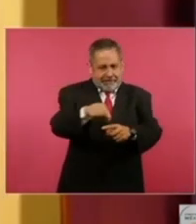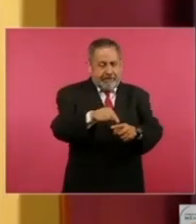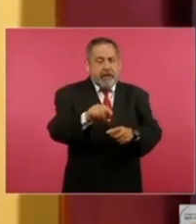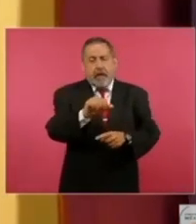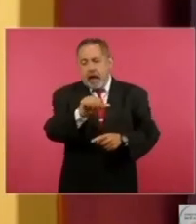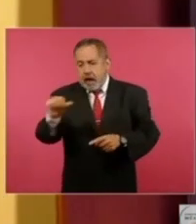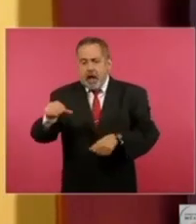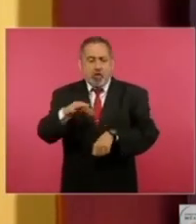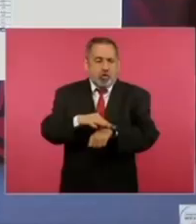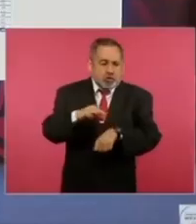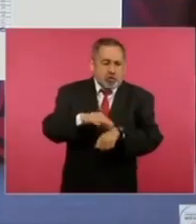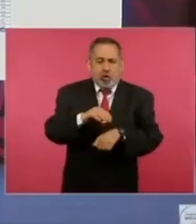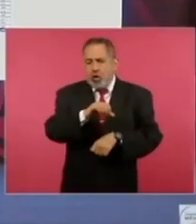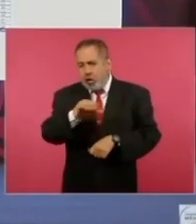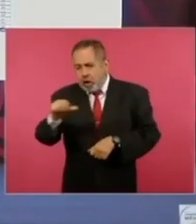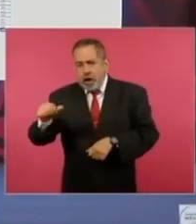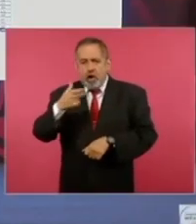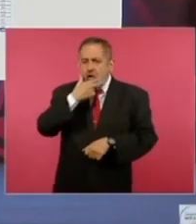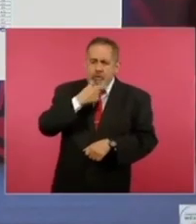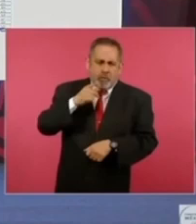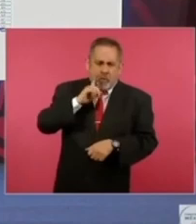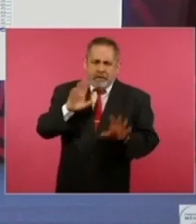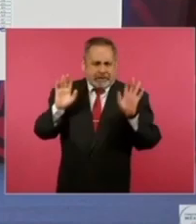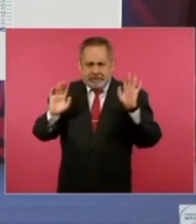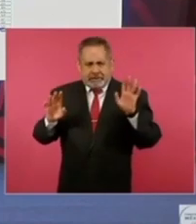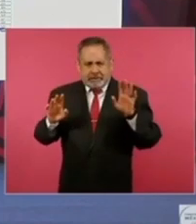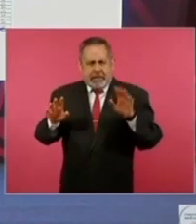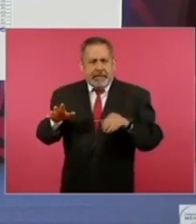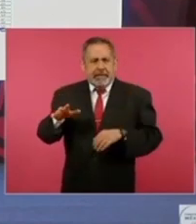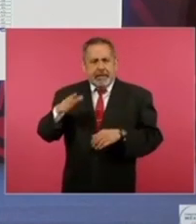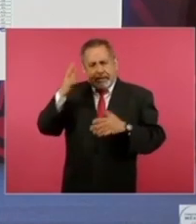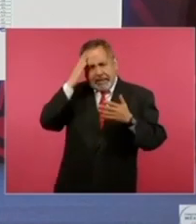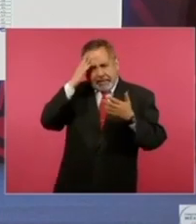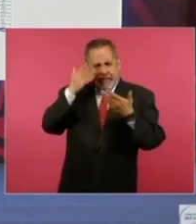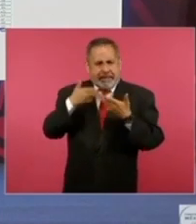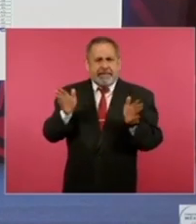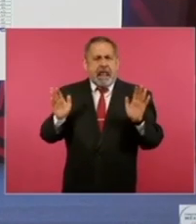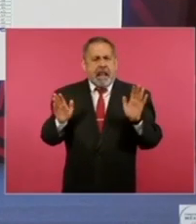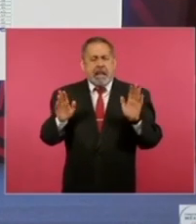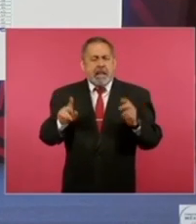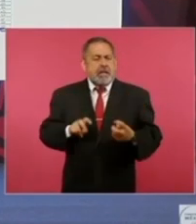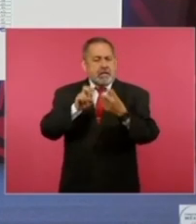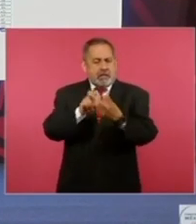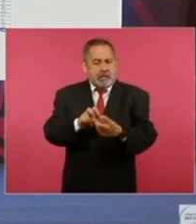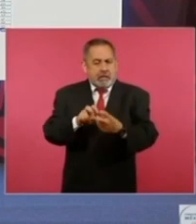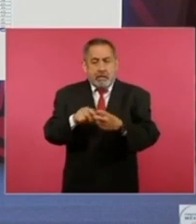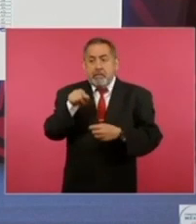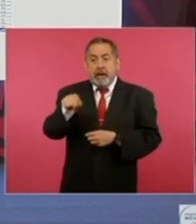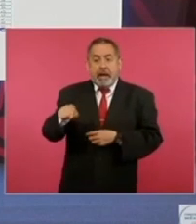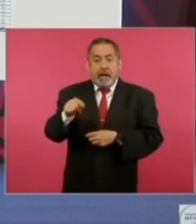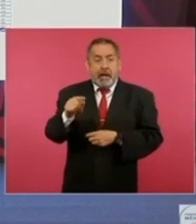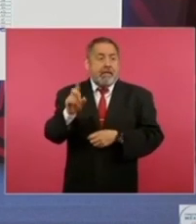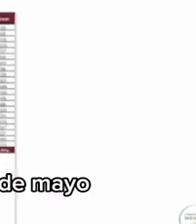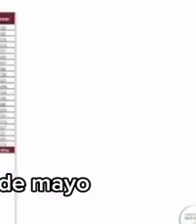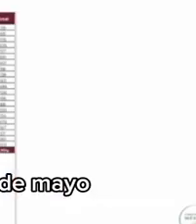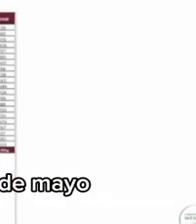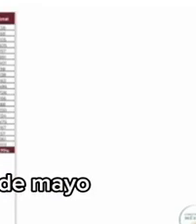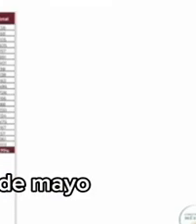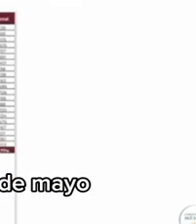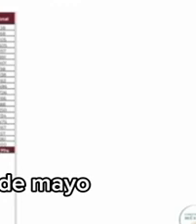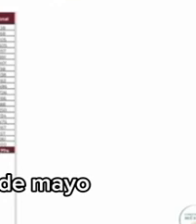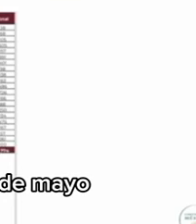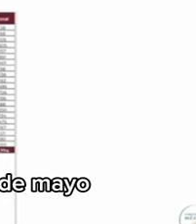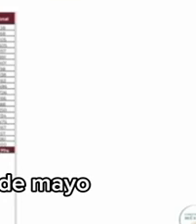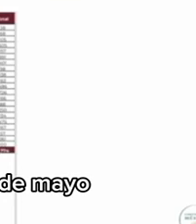médicos generales esto con la finalidad de que el centro de salud No cierre ningún día de la semana la